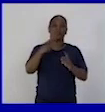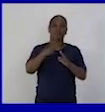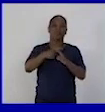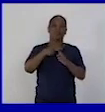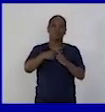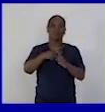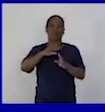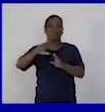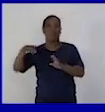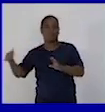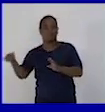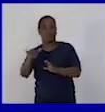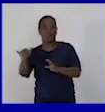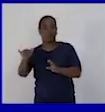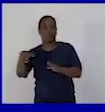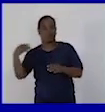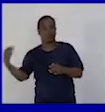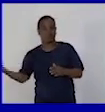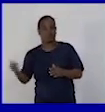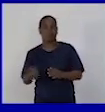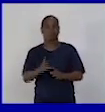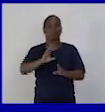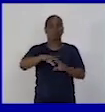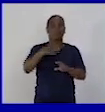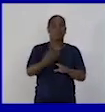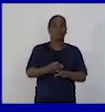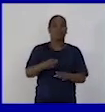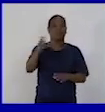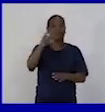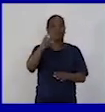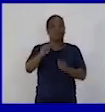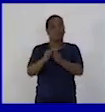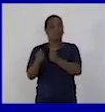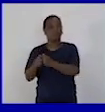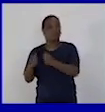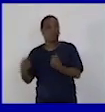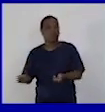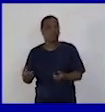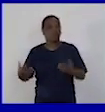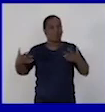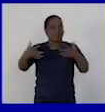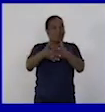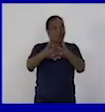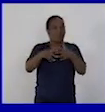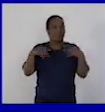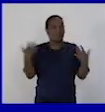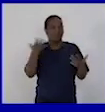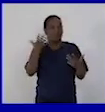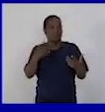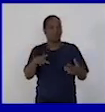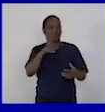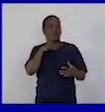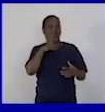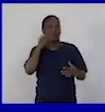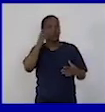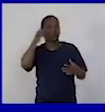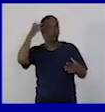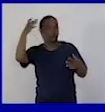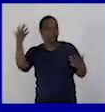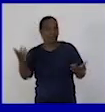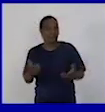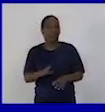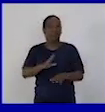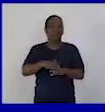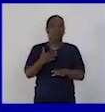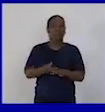caso quedaría el carbono en trozo reaccionando con el agua gaseosa, sería la energía de los reaccionantes, y el dióxido